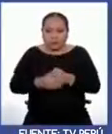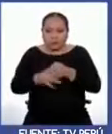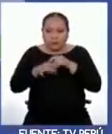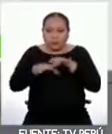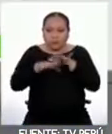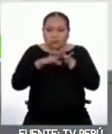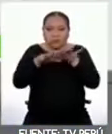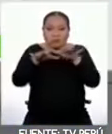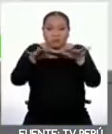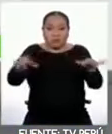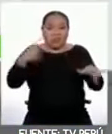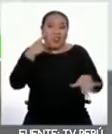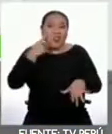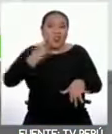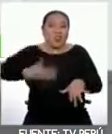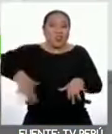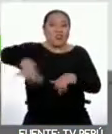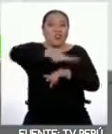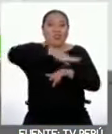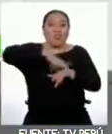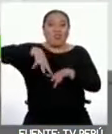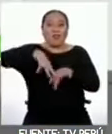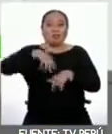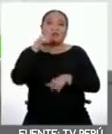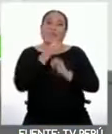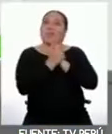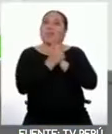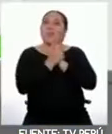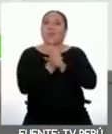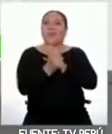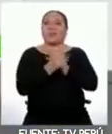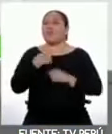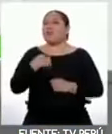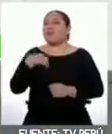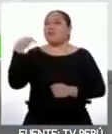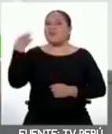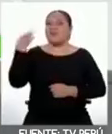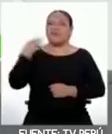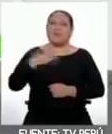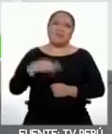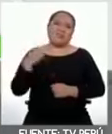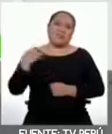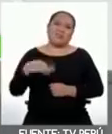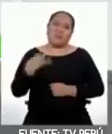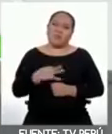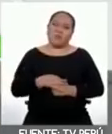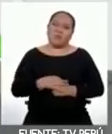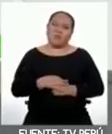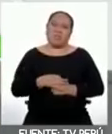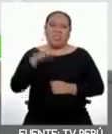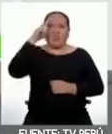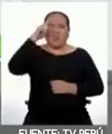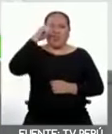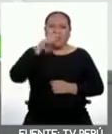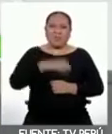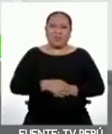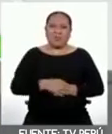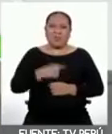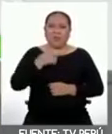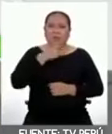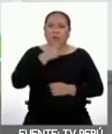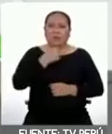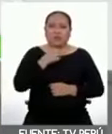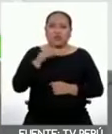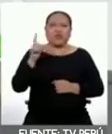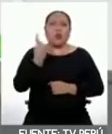popular. De hecho, él era un experto. Yo siempre he tenido problemas con hacer muchas formas. Solo me